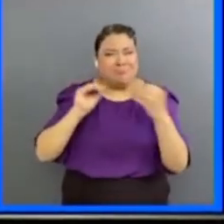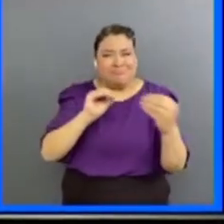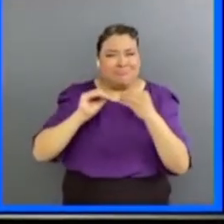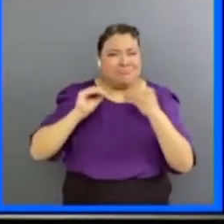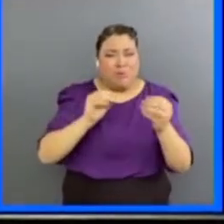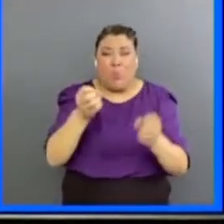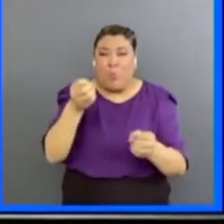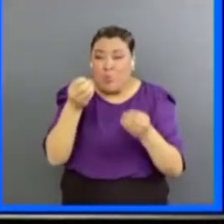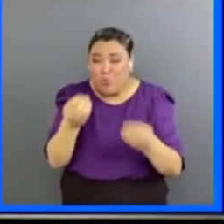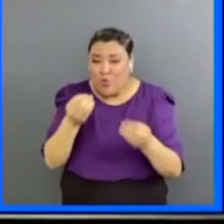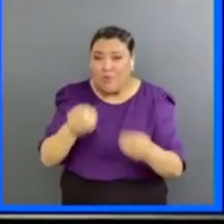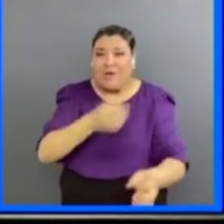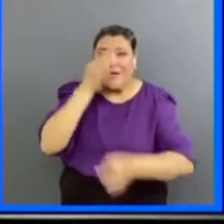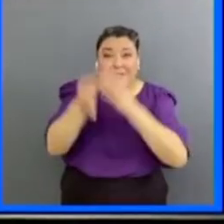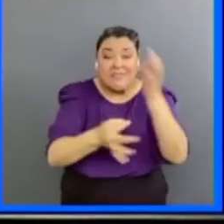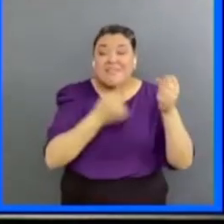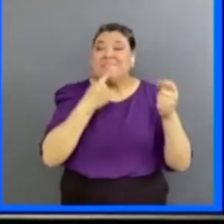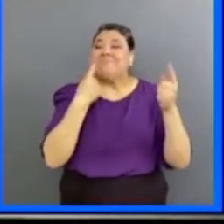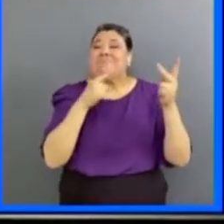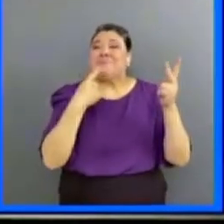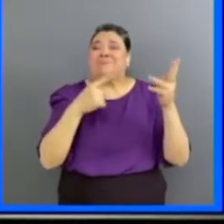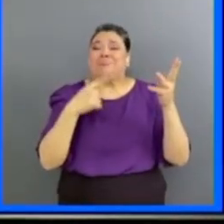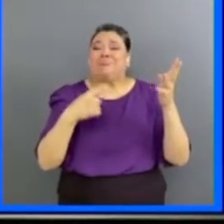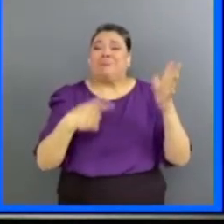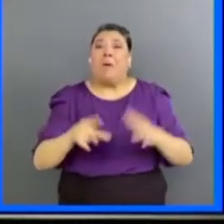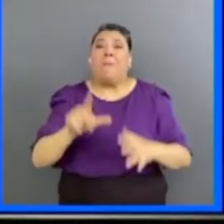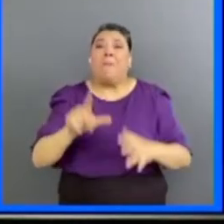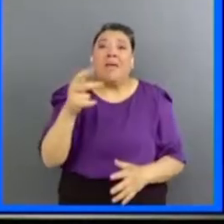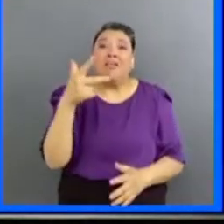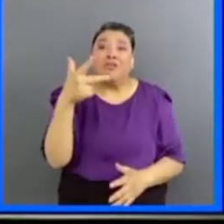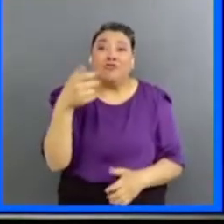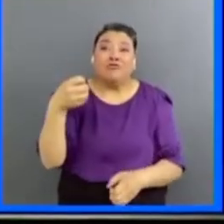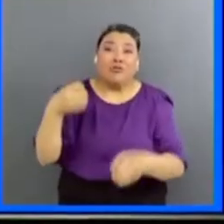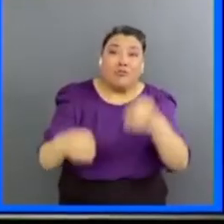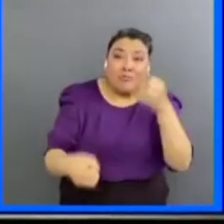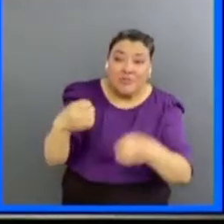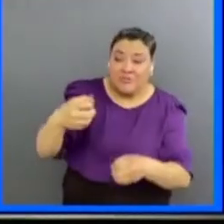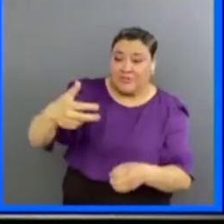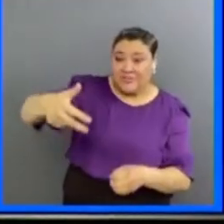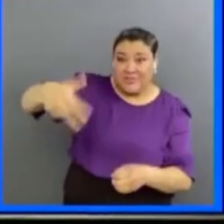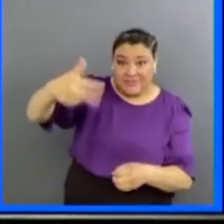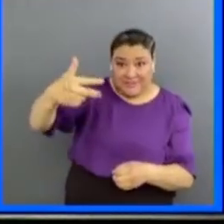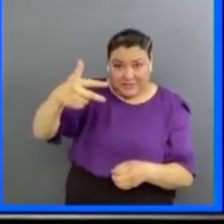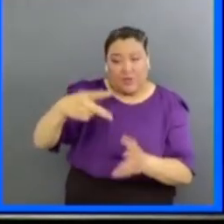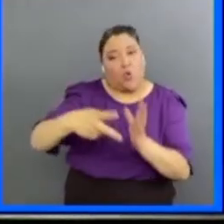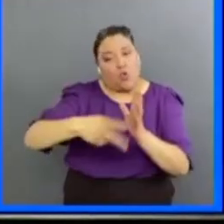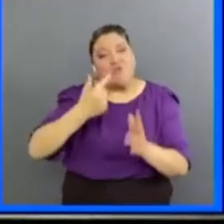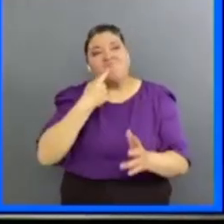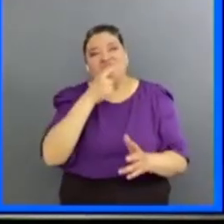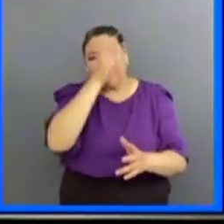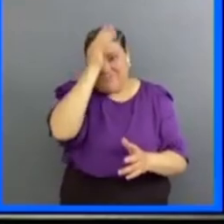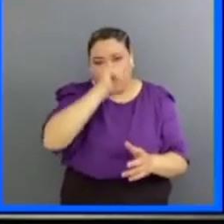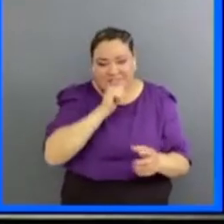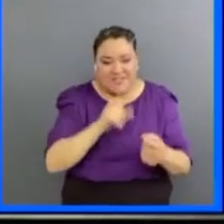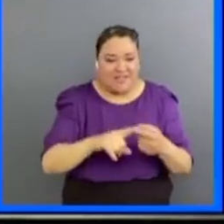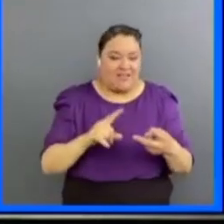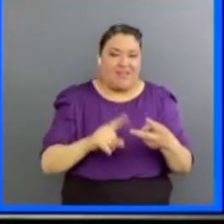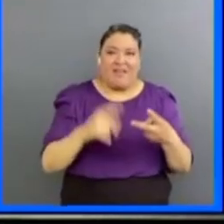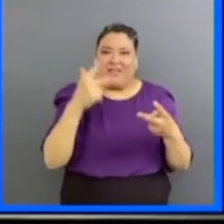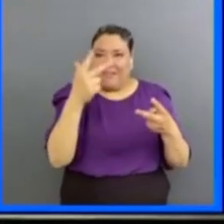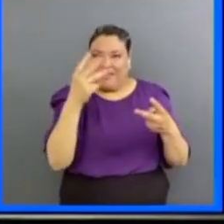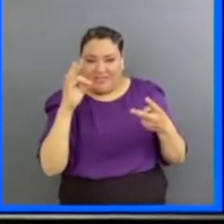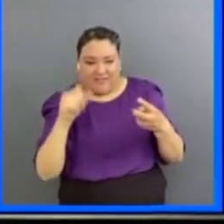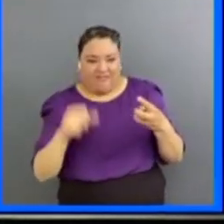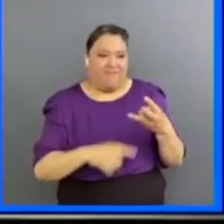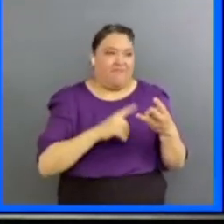promovieron 28 recursos, 13 recursos de reclamación, 3 cefas, 10 impedimentos,